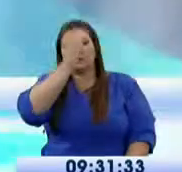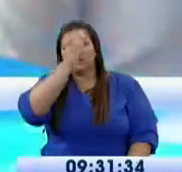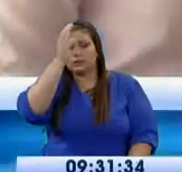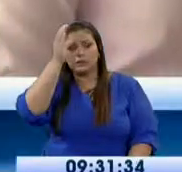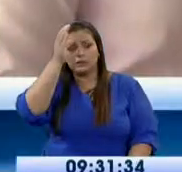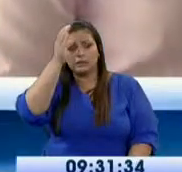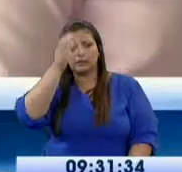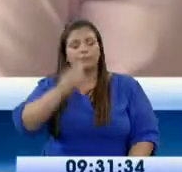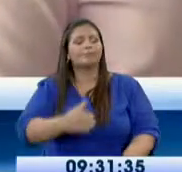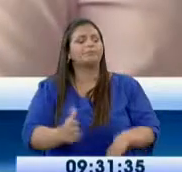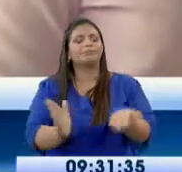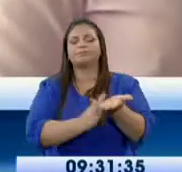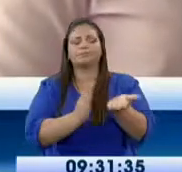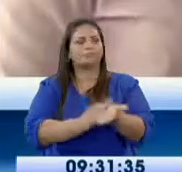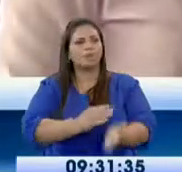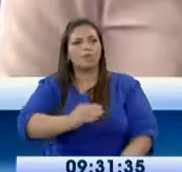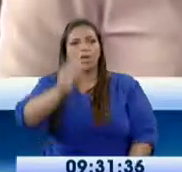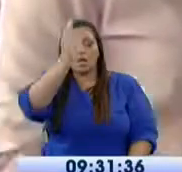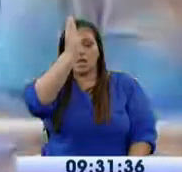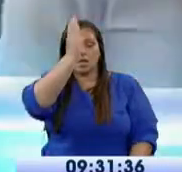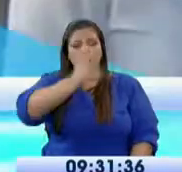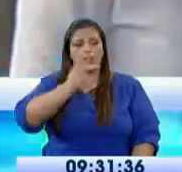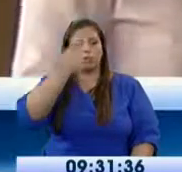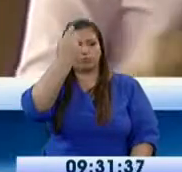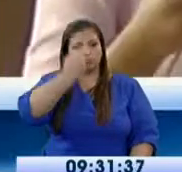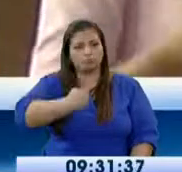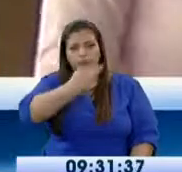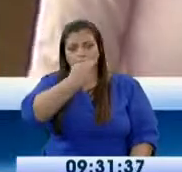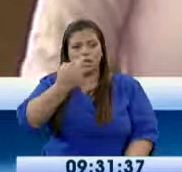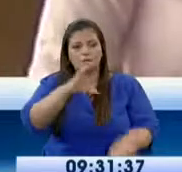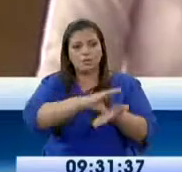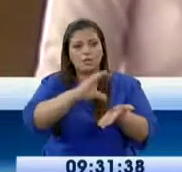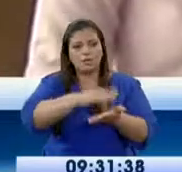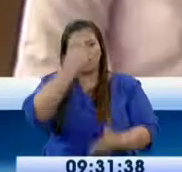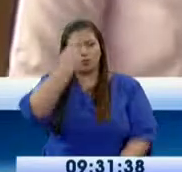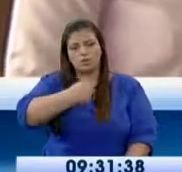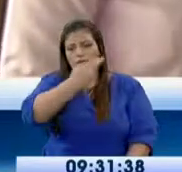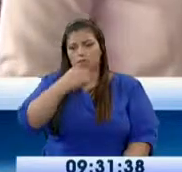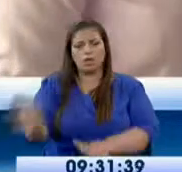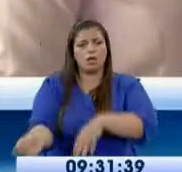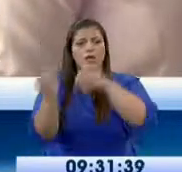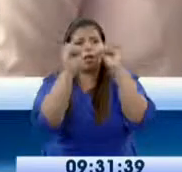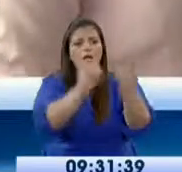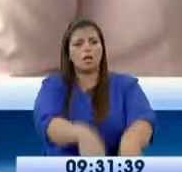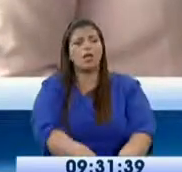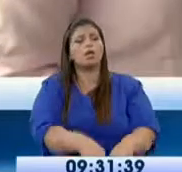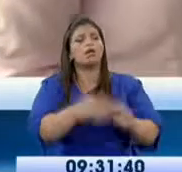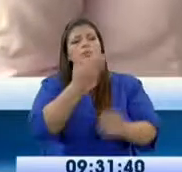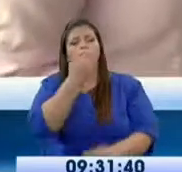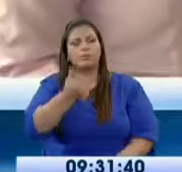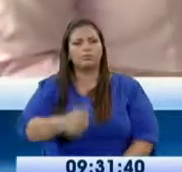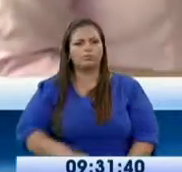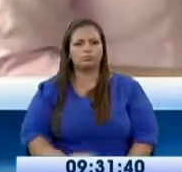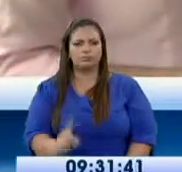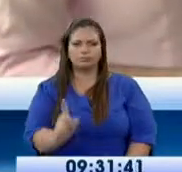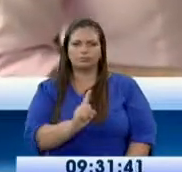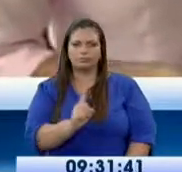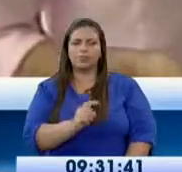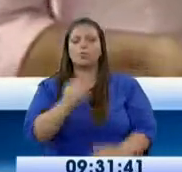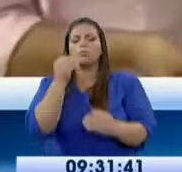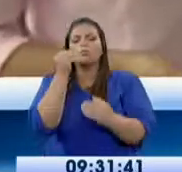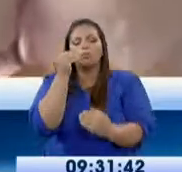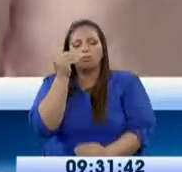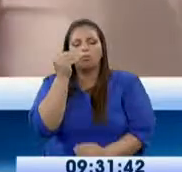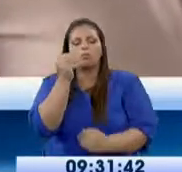un ambulatorio intensivo, lo que es el uso y consumo problemático de sustancias psicoactivas. Y es allí donde que en este primer nivel tenemos este tipo